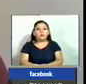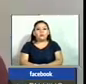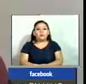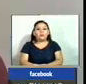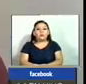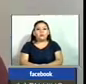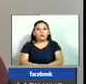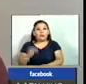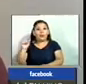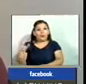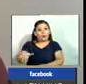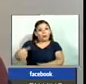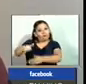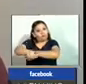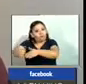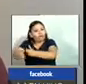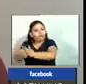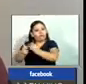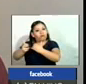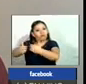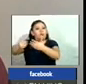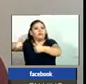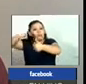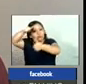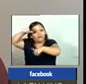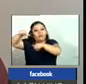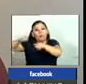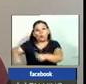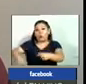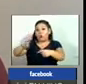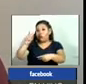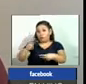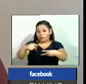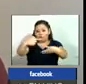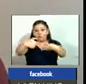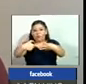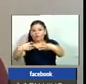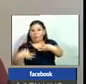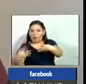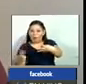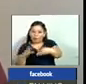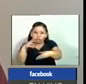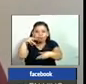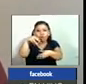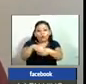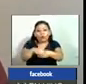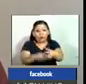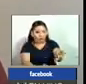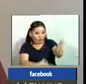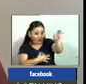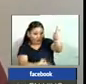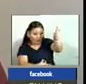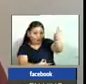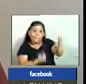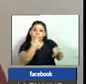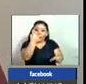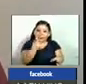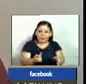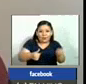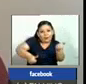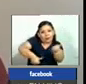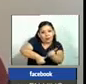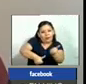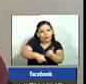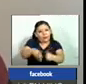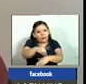y la asamblea legislativa aprobó dos dictámenes para incluir la fotografía del candidato suplente y